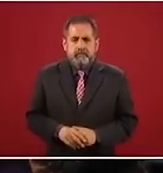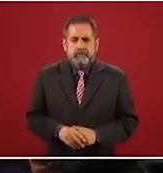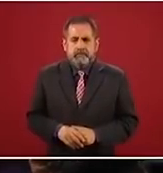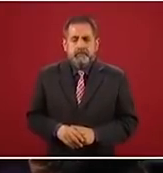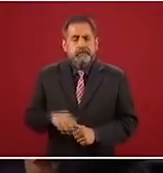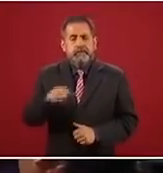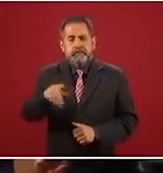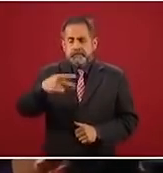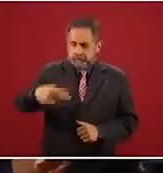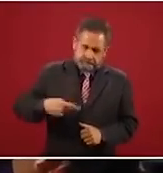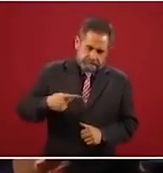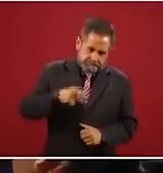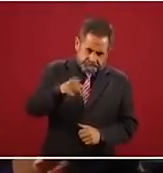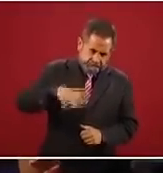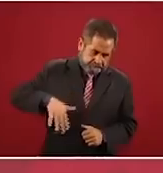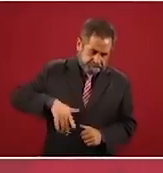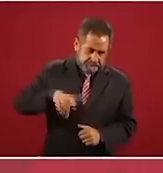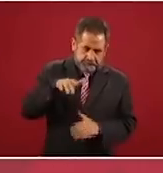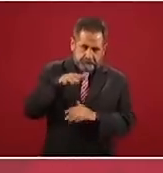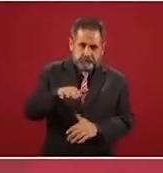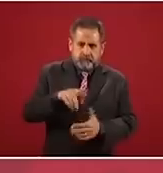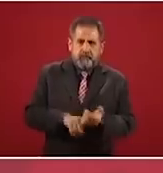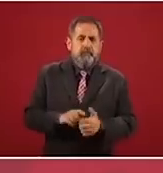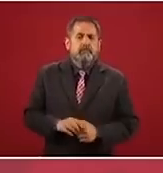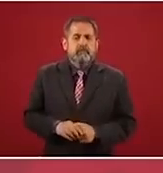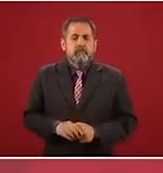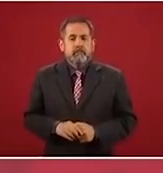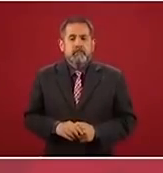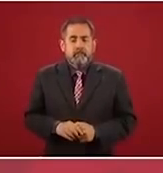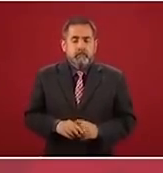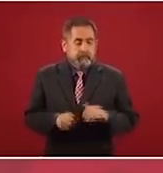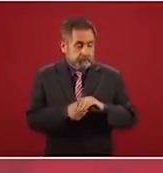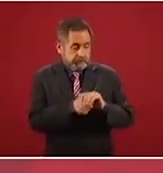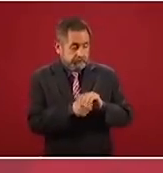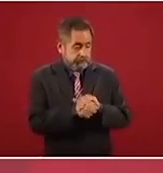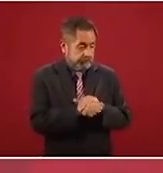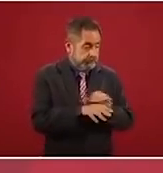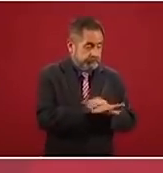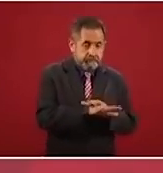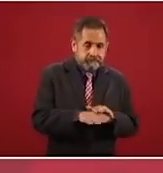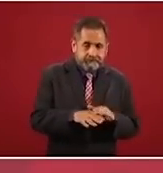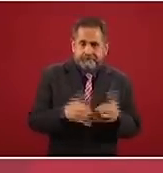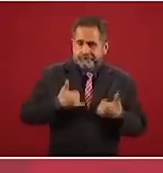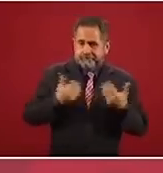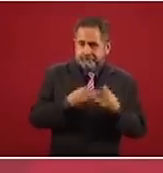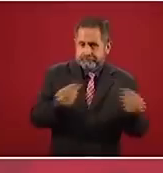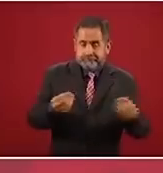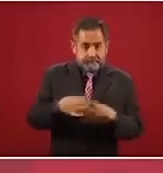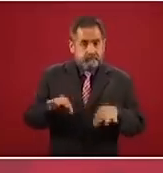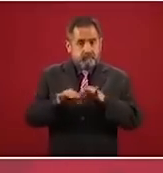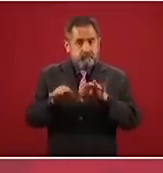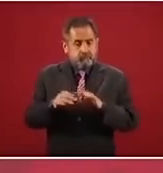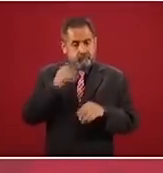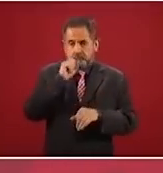de tu pregunta sobre los jóvenes desaparecidos de Ayotzinapa, es muy importante. Y además